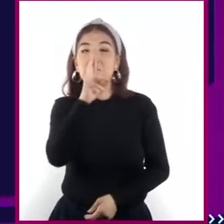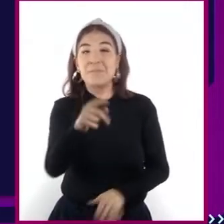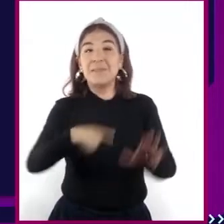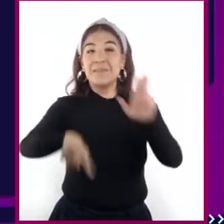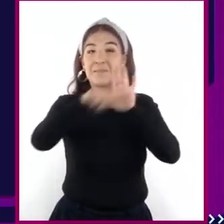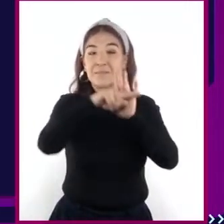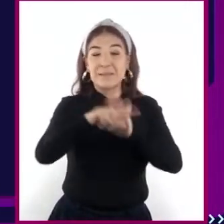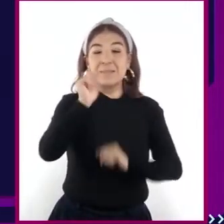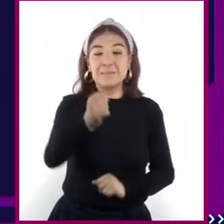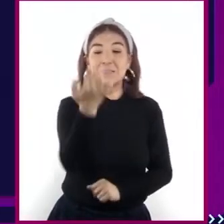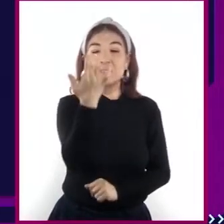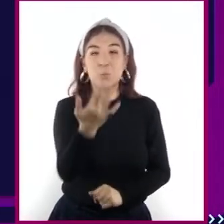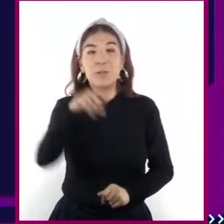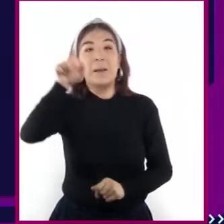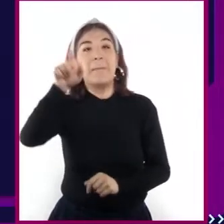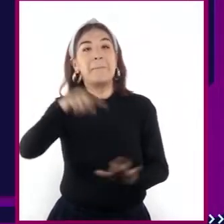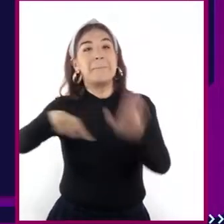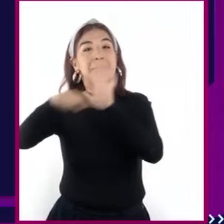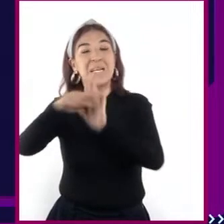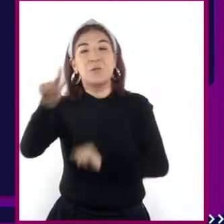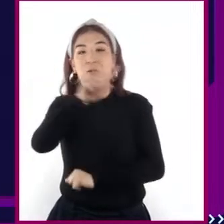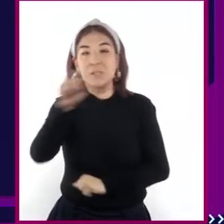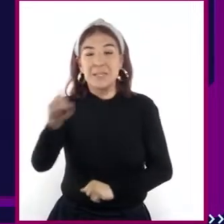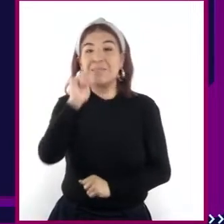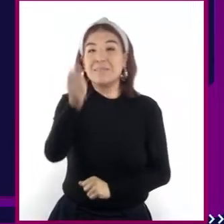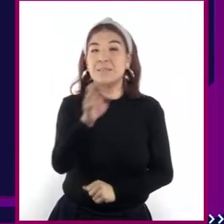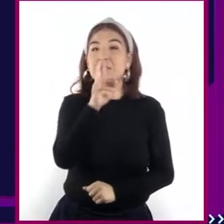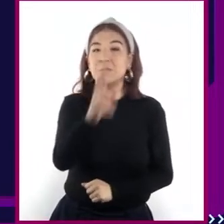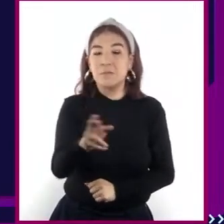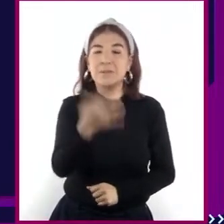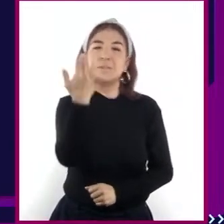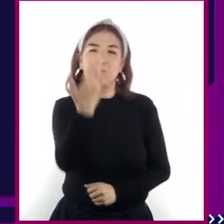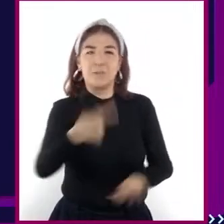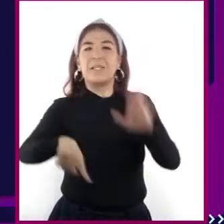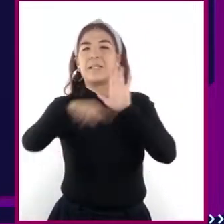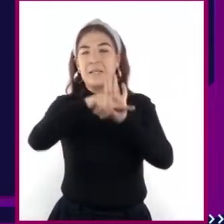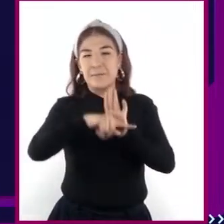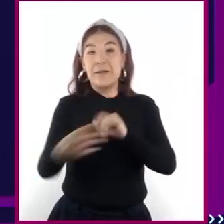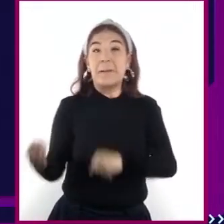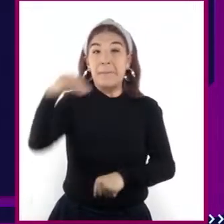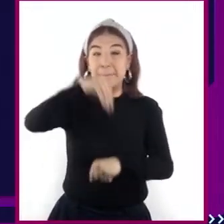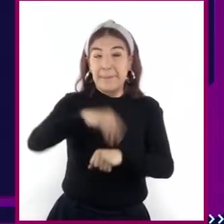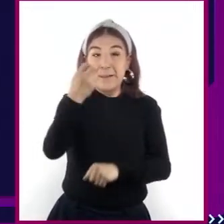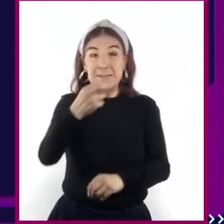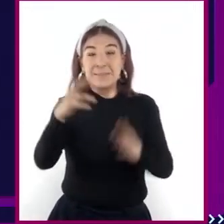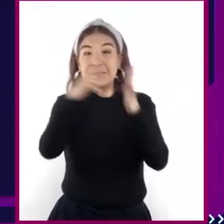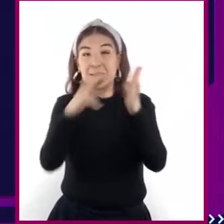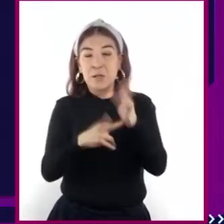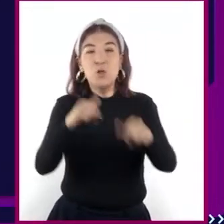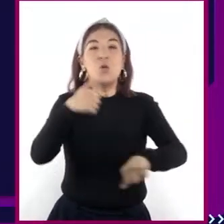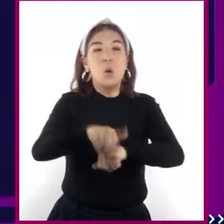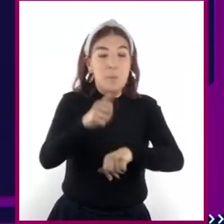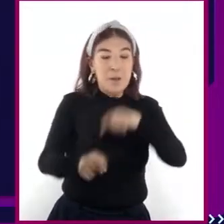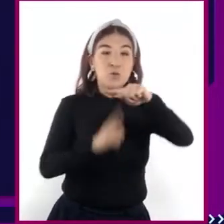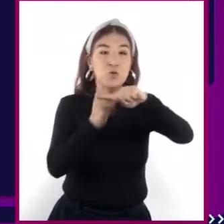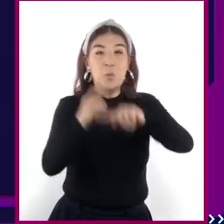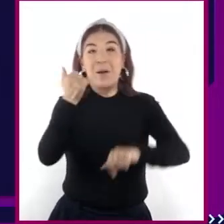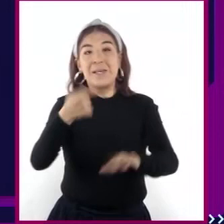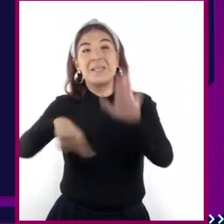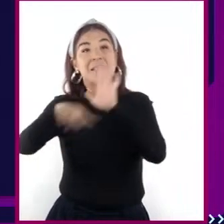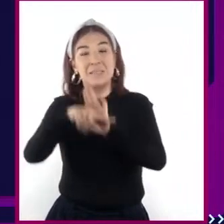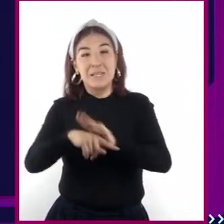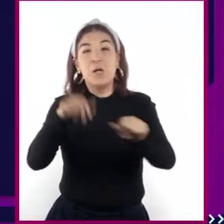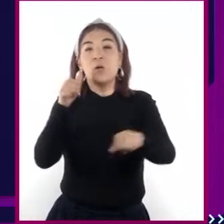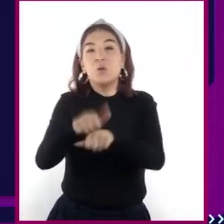resta 50 menos 100, cuyo resultado es 50 negativo. Aplicando las reglas de la adición y sustracción de